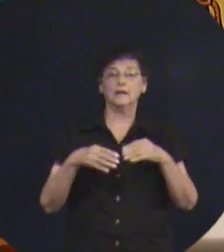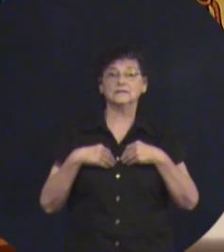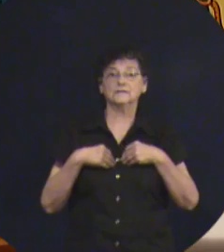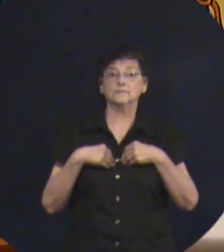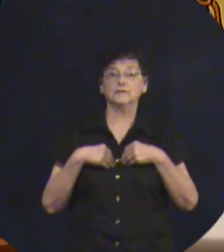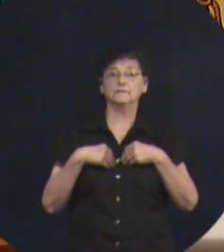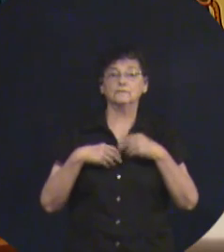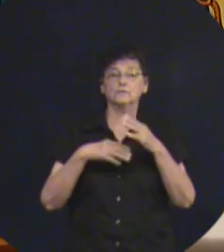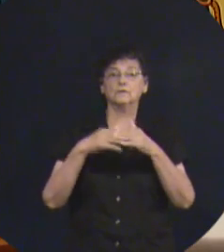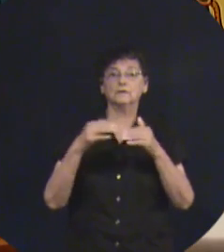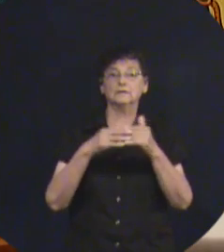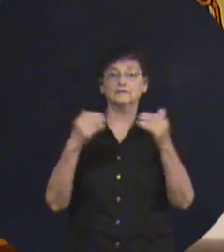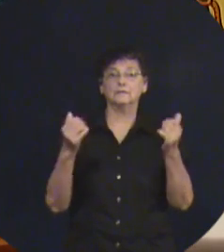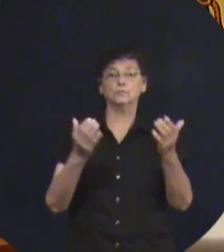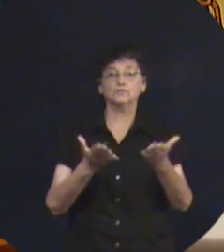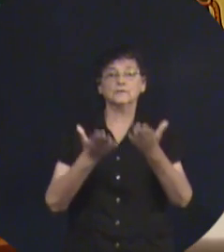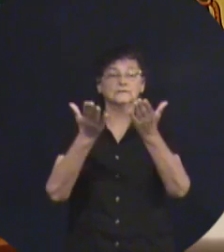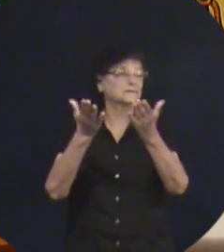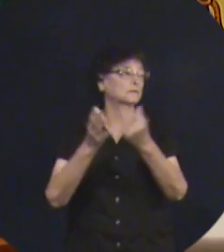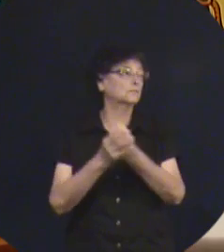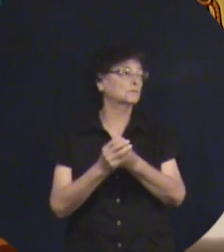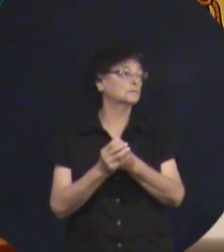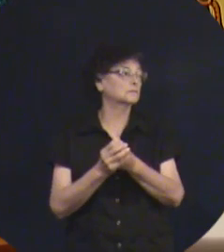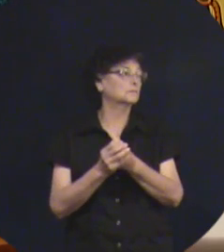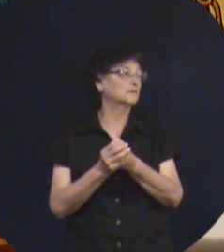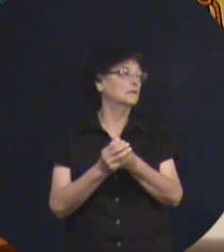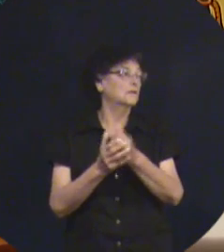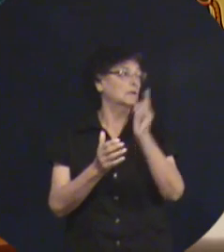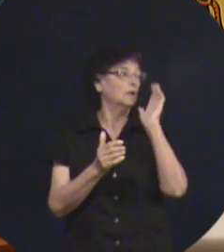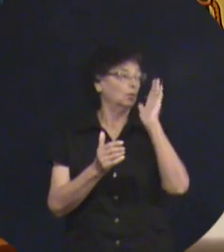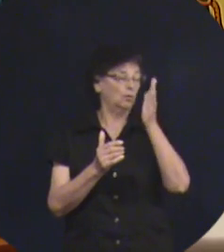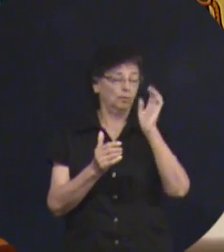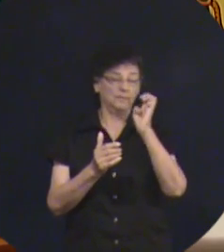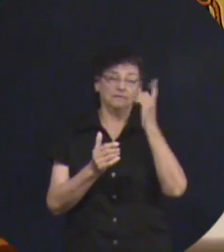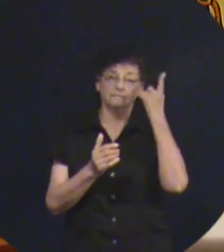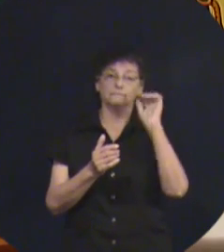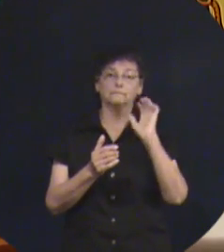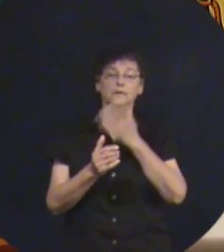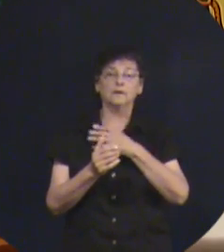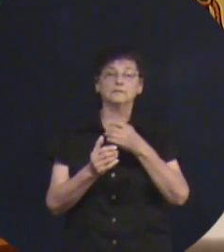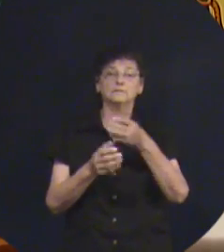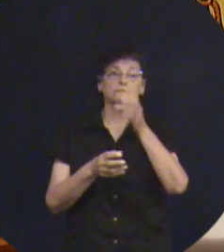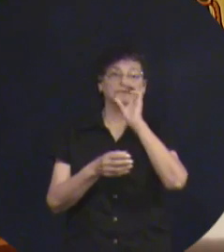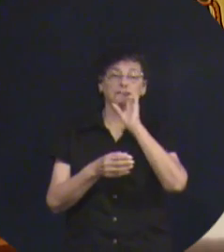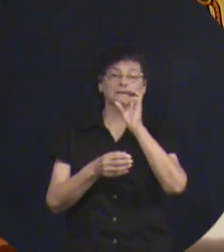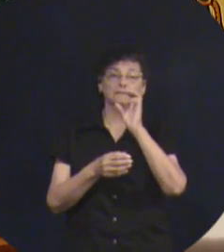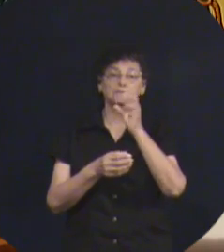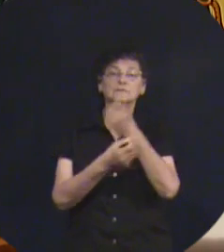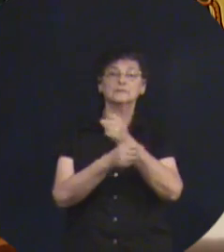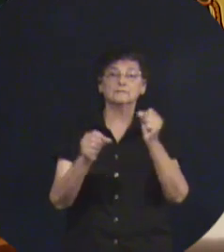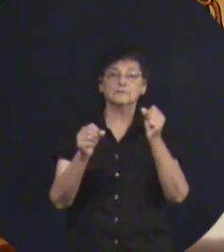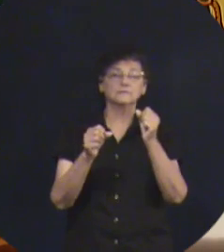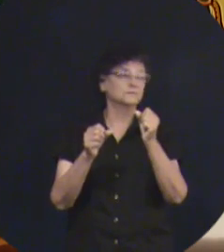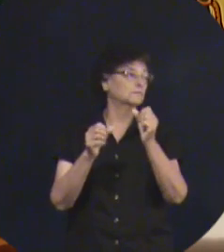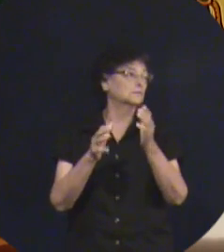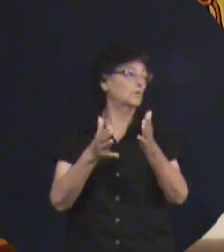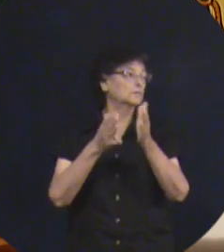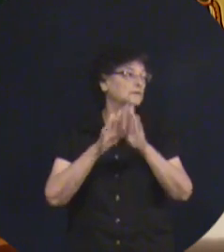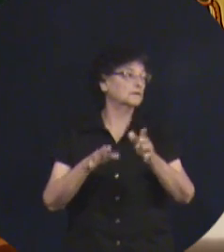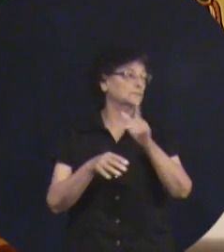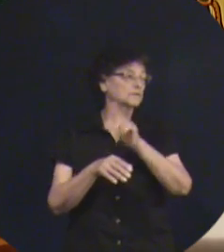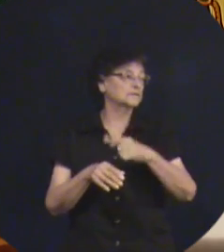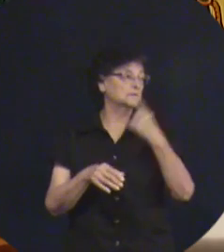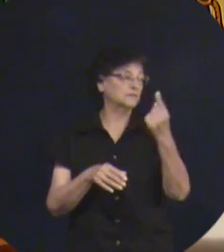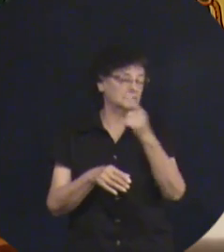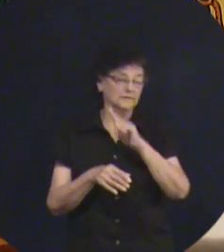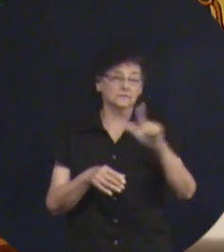de tu generosidad y ahora te presentamos. Él será para nosotros bebida de salvación. Bendito